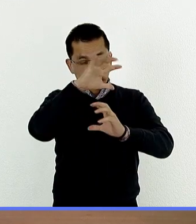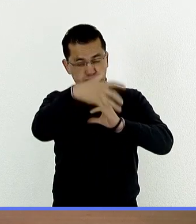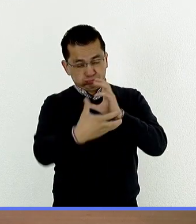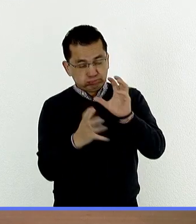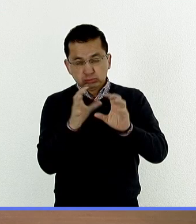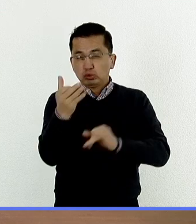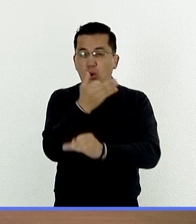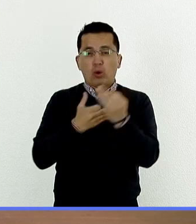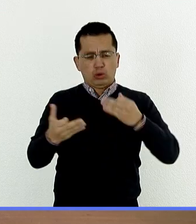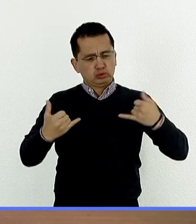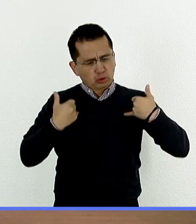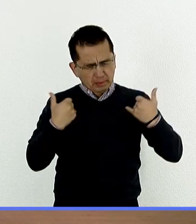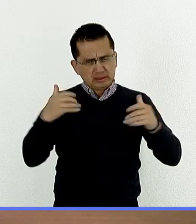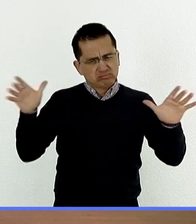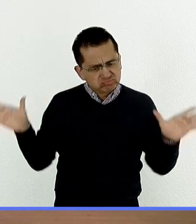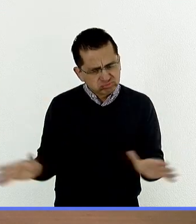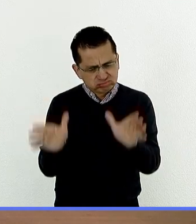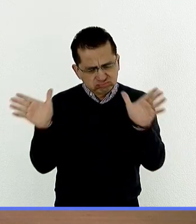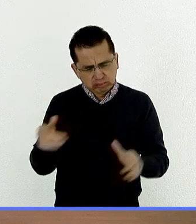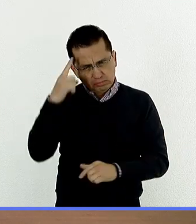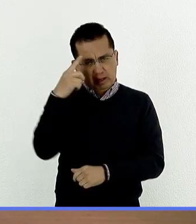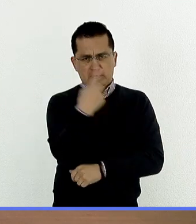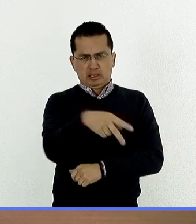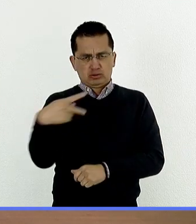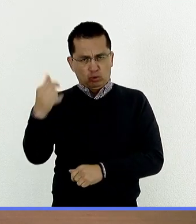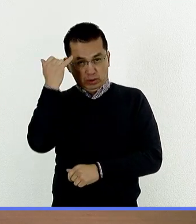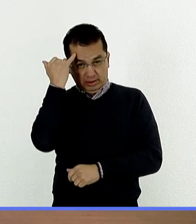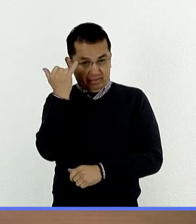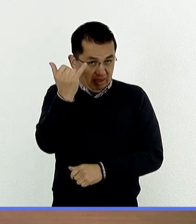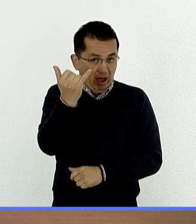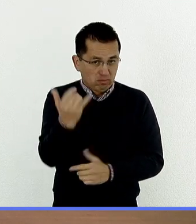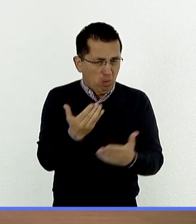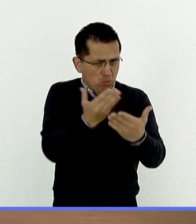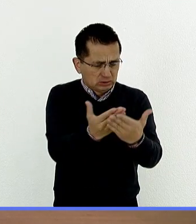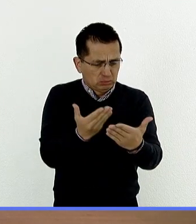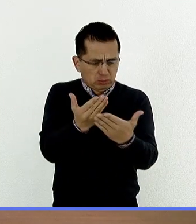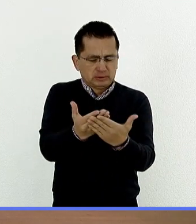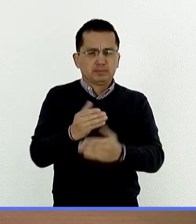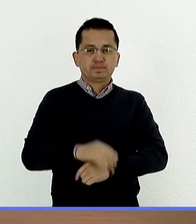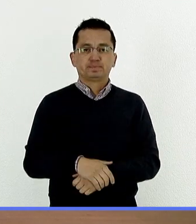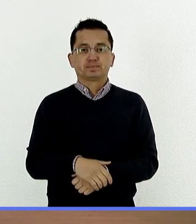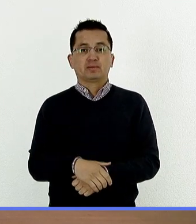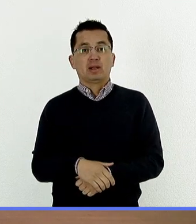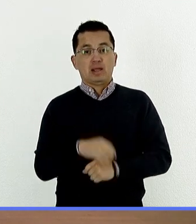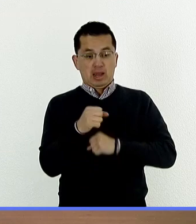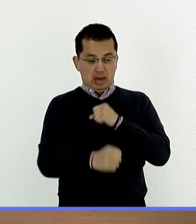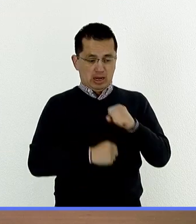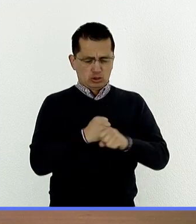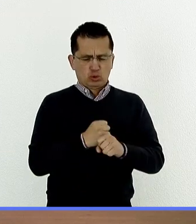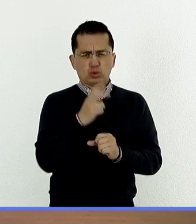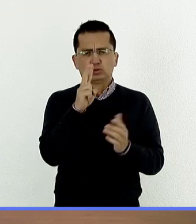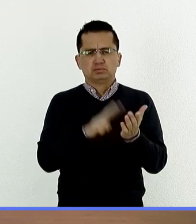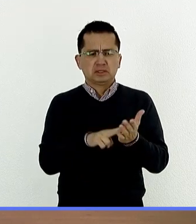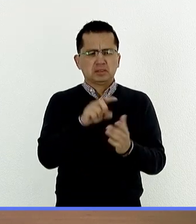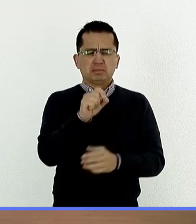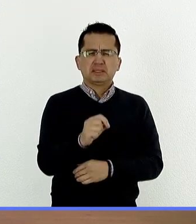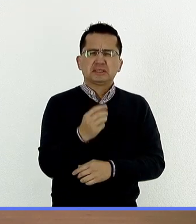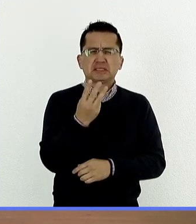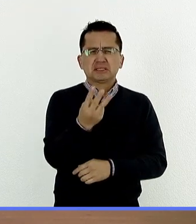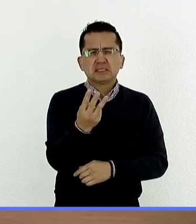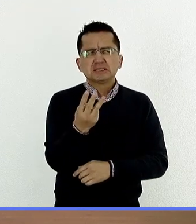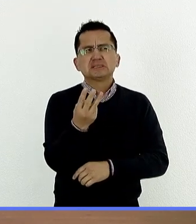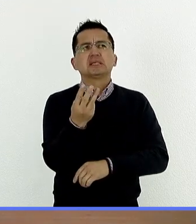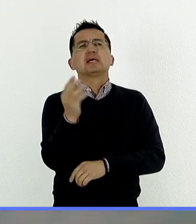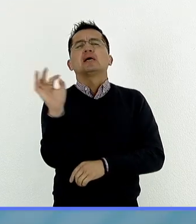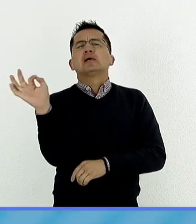presenten sus trabajos este año de 2023 pensamos que van a ir del orden de 36